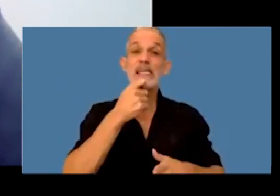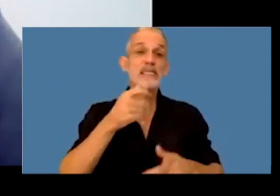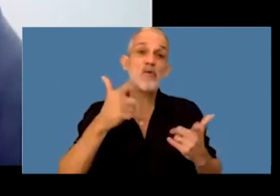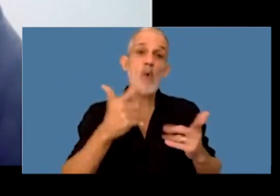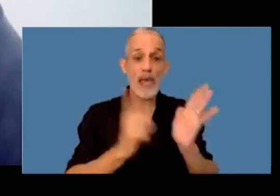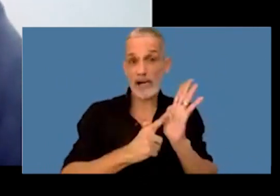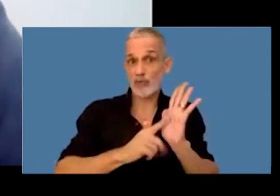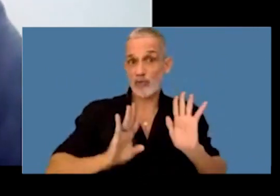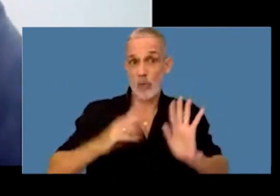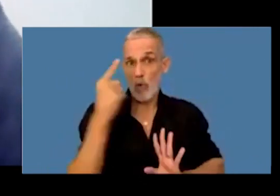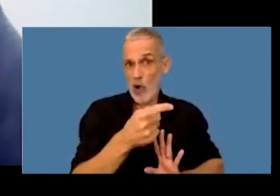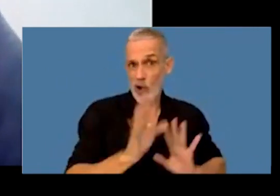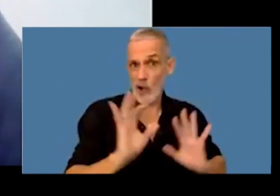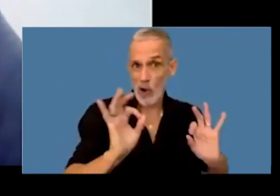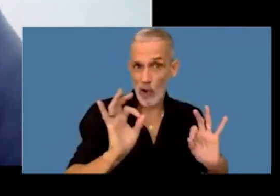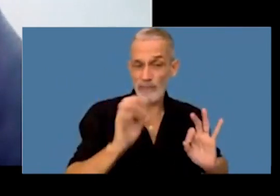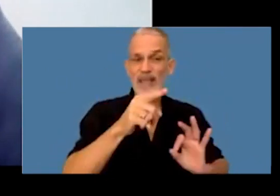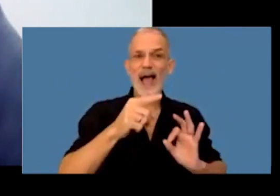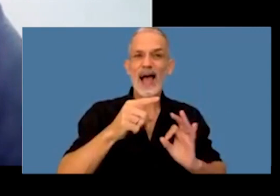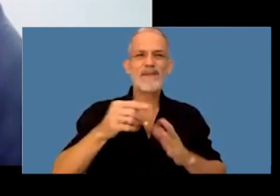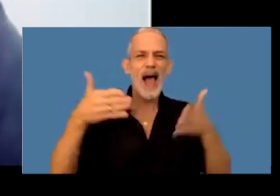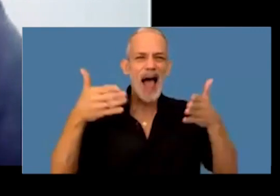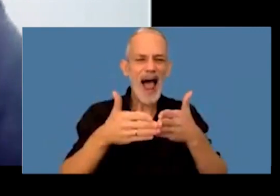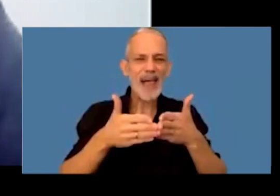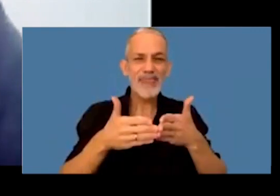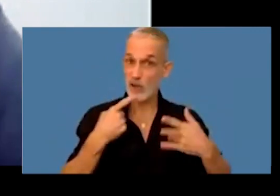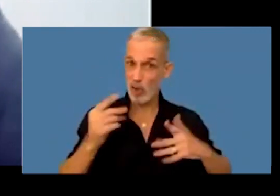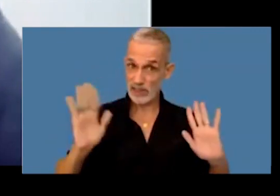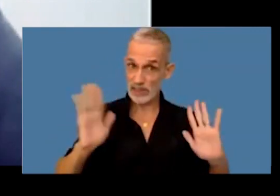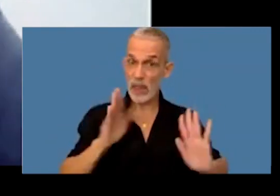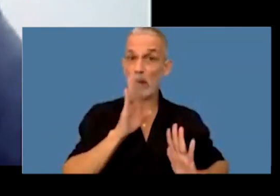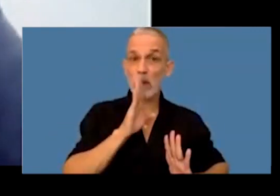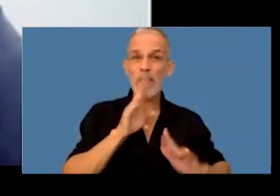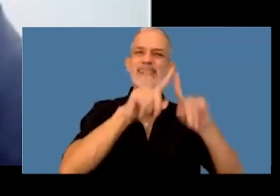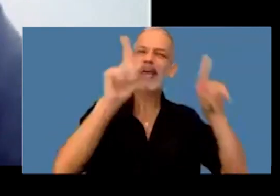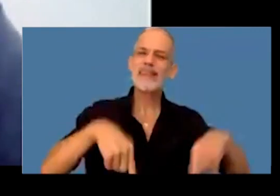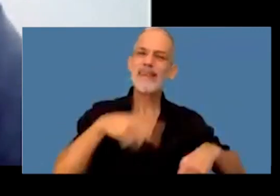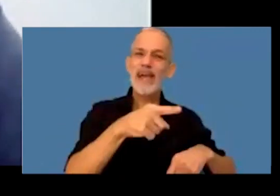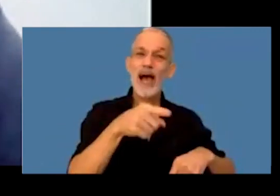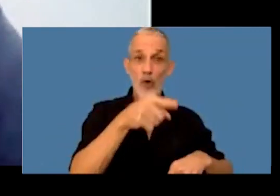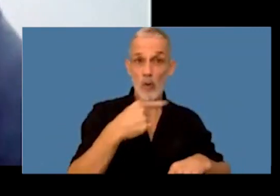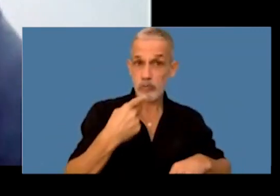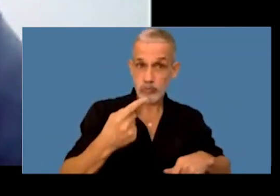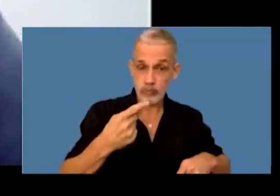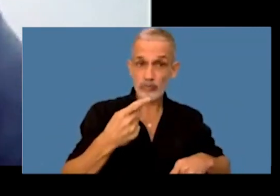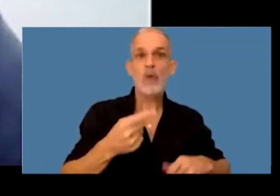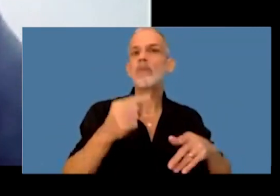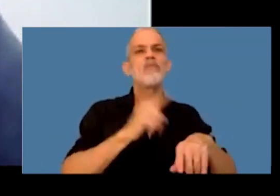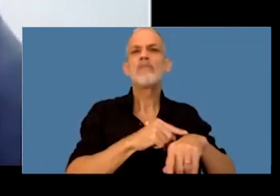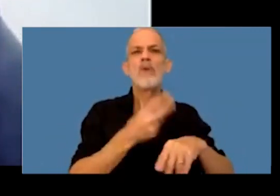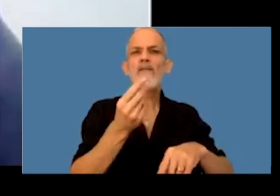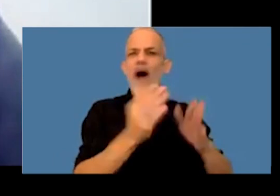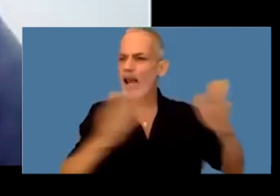resolución que emita la Agencia Nacional de Discapacidad, ese certificado que mencionás tiene vigencia hasta el